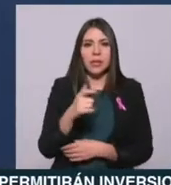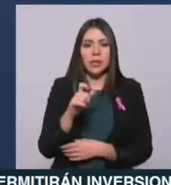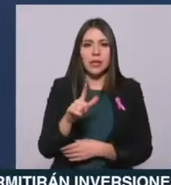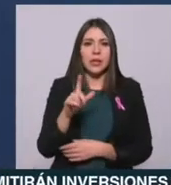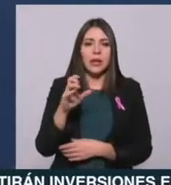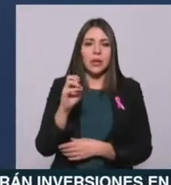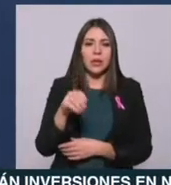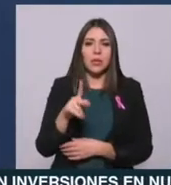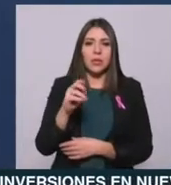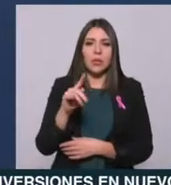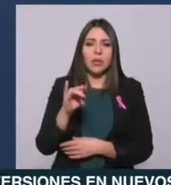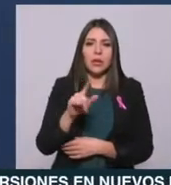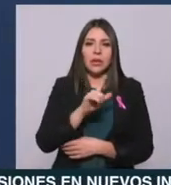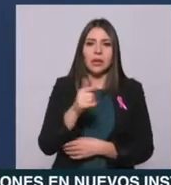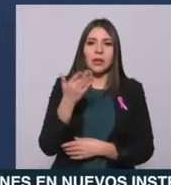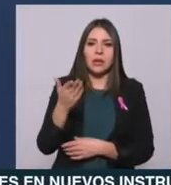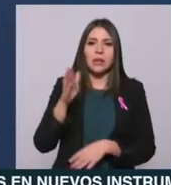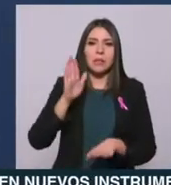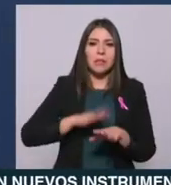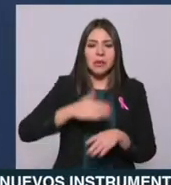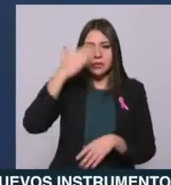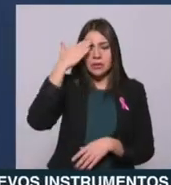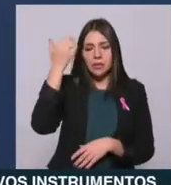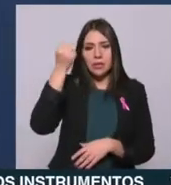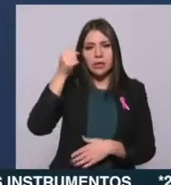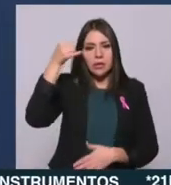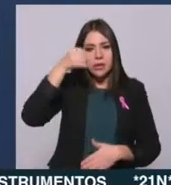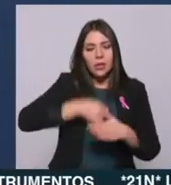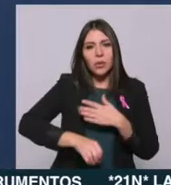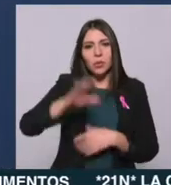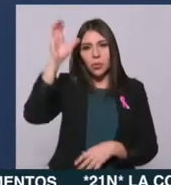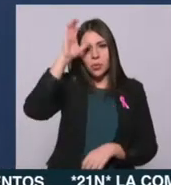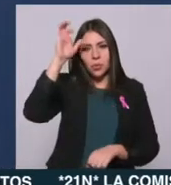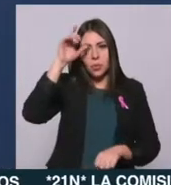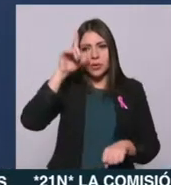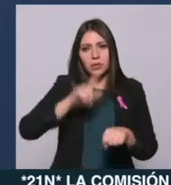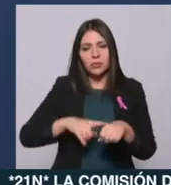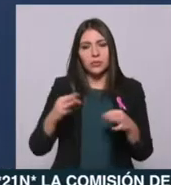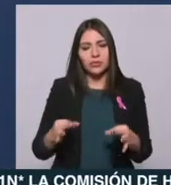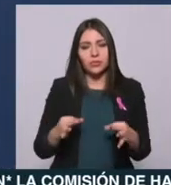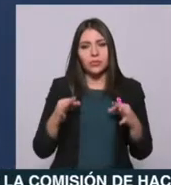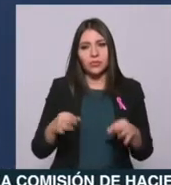Portilla, a través de su obra podemos adentrarnos a la cultura, a las culturas